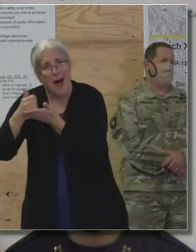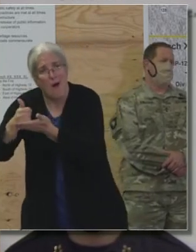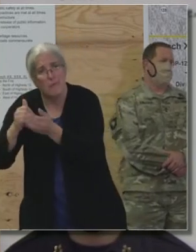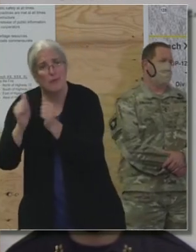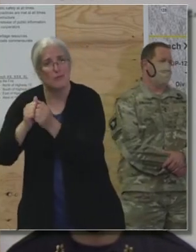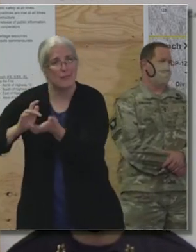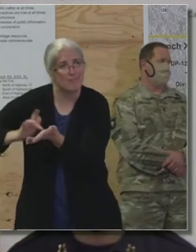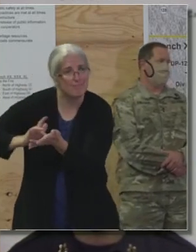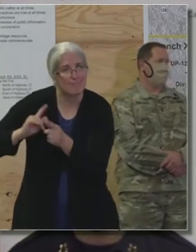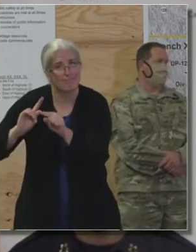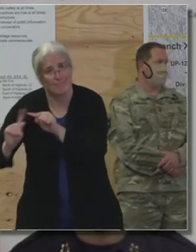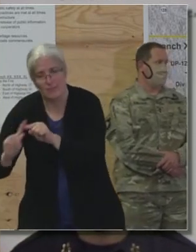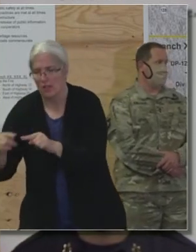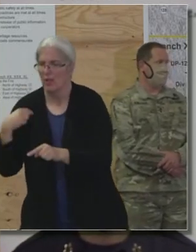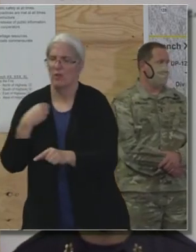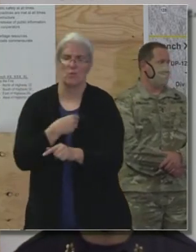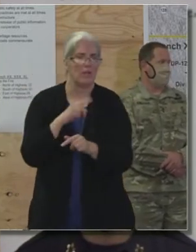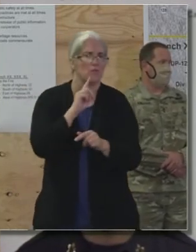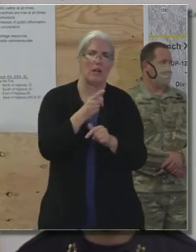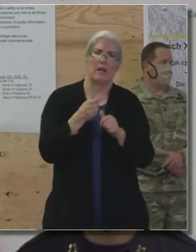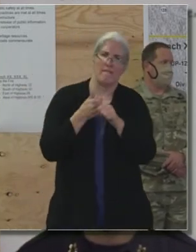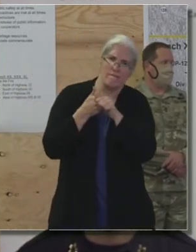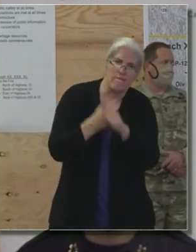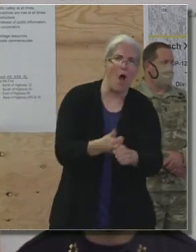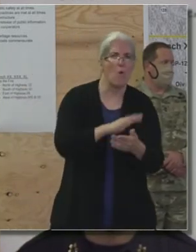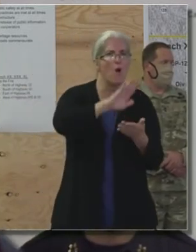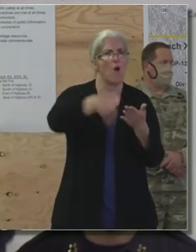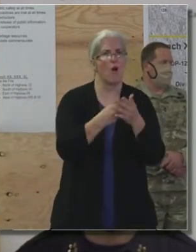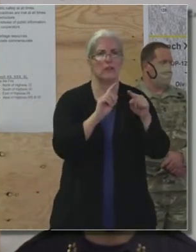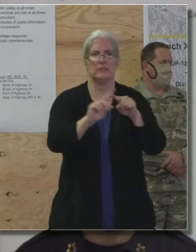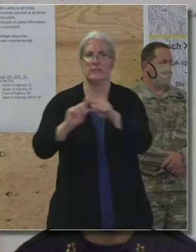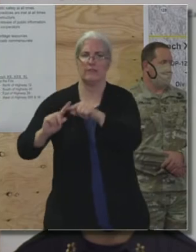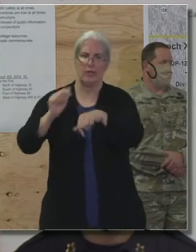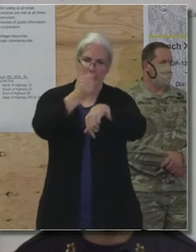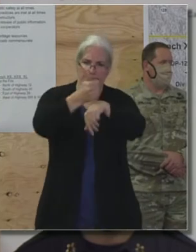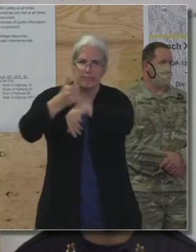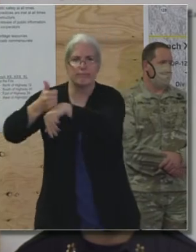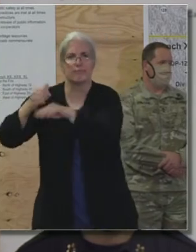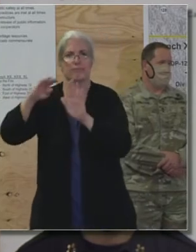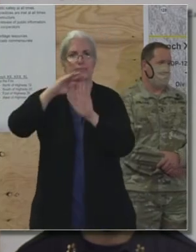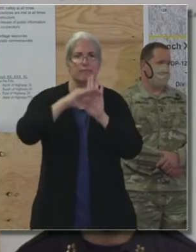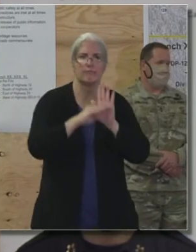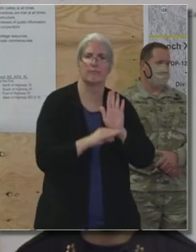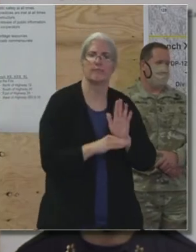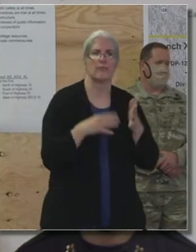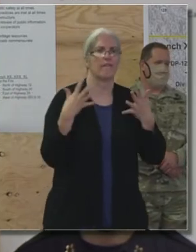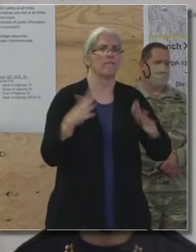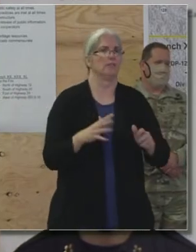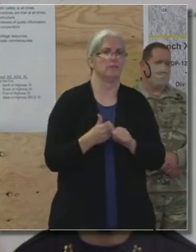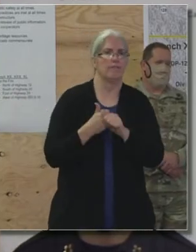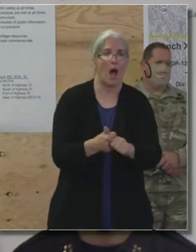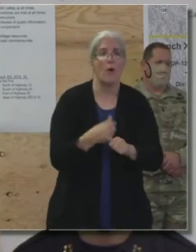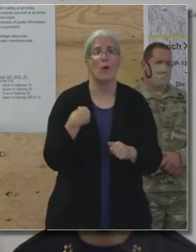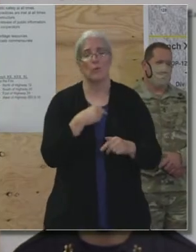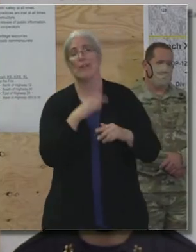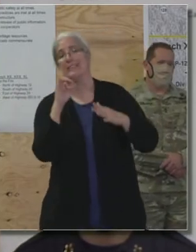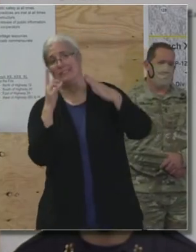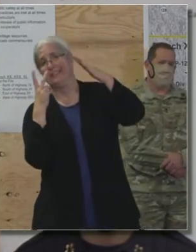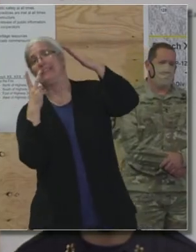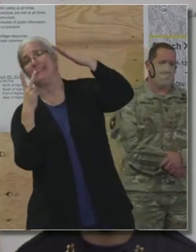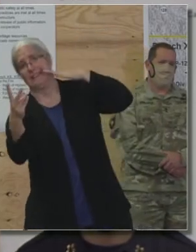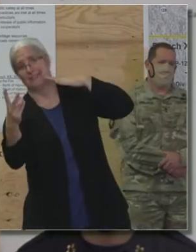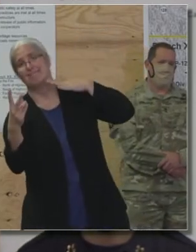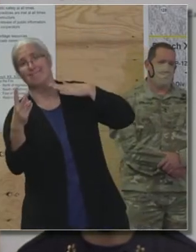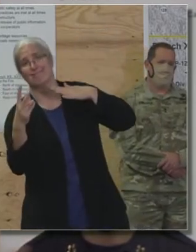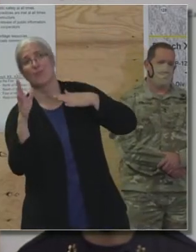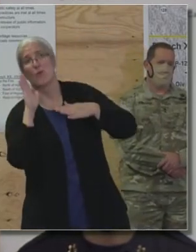es parte de los protocolos establecidos desde principios de la pandemia que están en juego que habíamos anticipado y que han